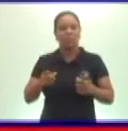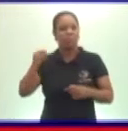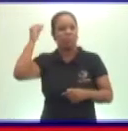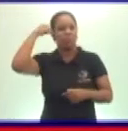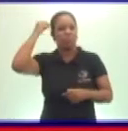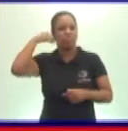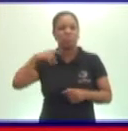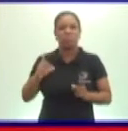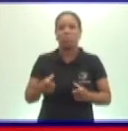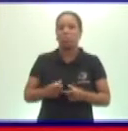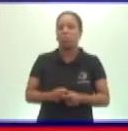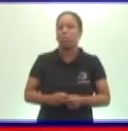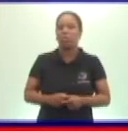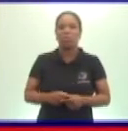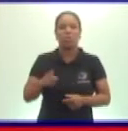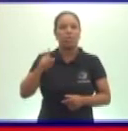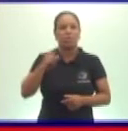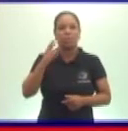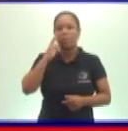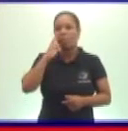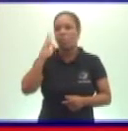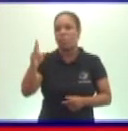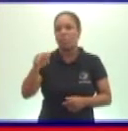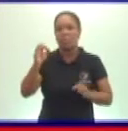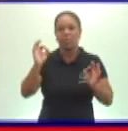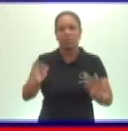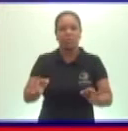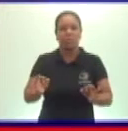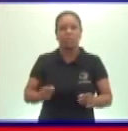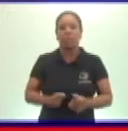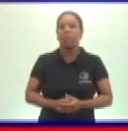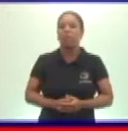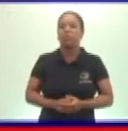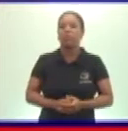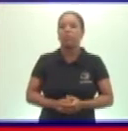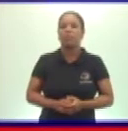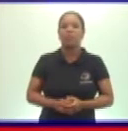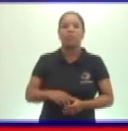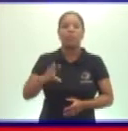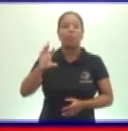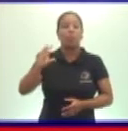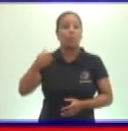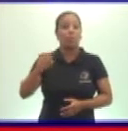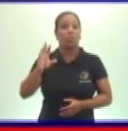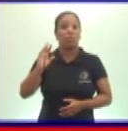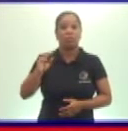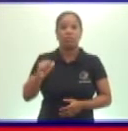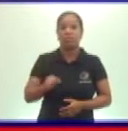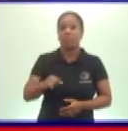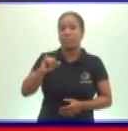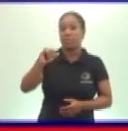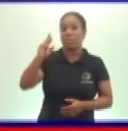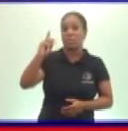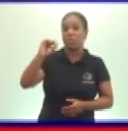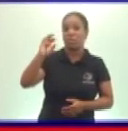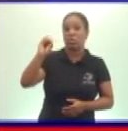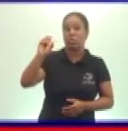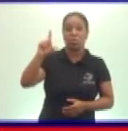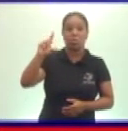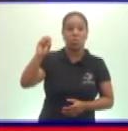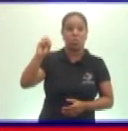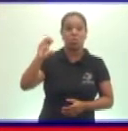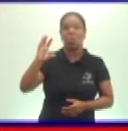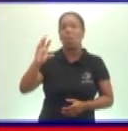hoy decir esos son ideólogos, es en el sentido despectivo de Napoleón de